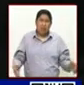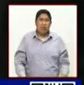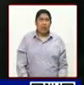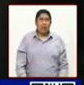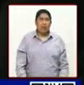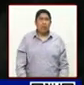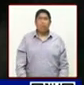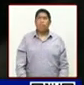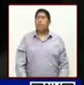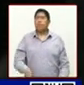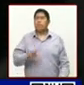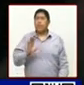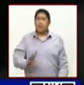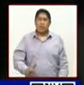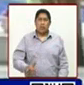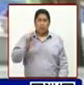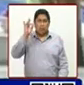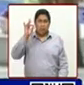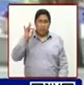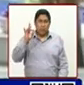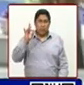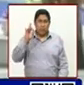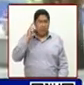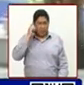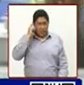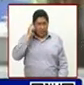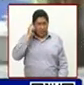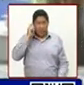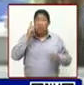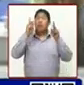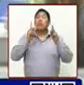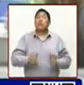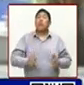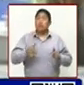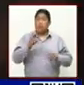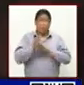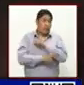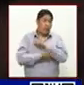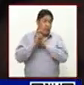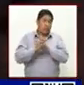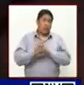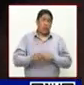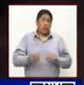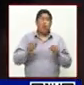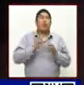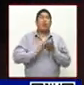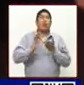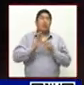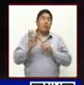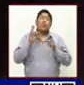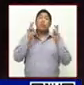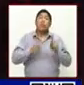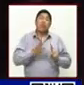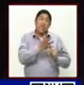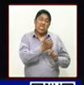Ha sido recuperado la persona que fue secuestrada.